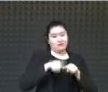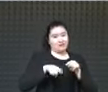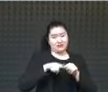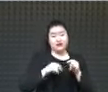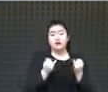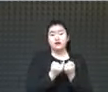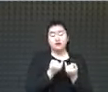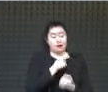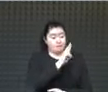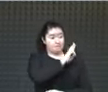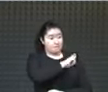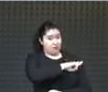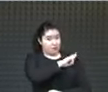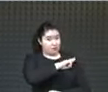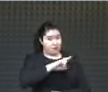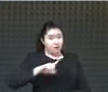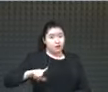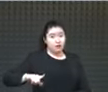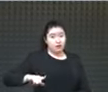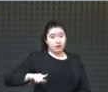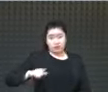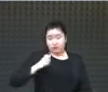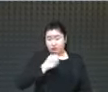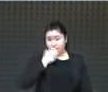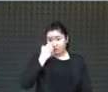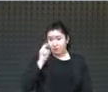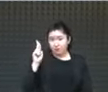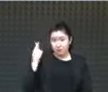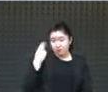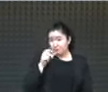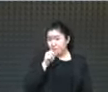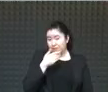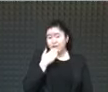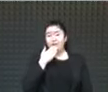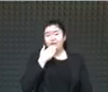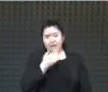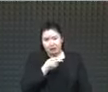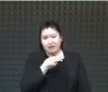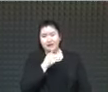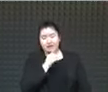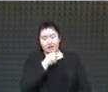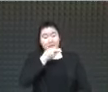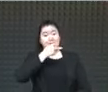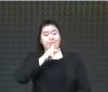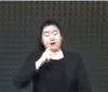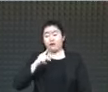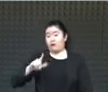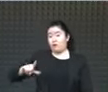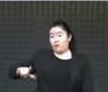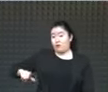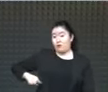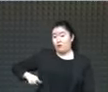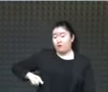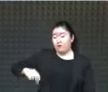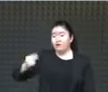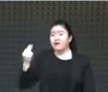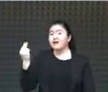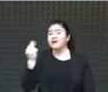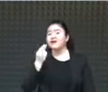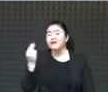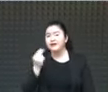universidades privadas. No está mal que crezcan las universidades privadas, pero es obligación del Estado proveer la educación